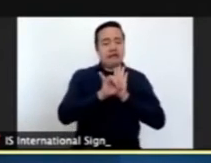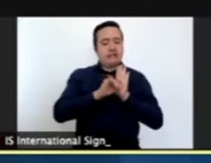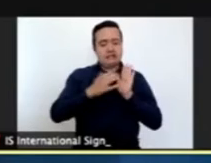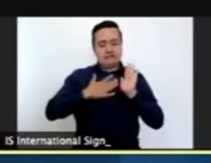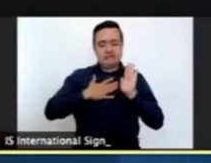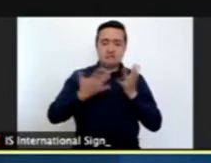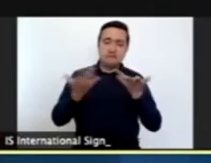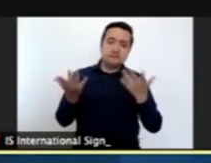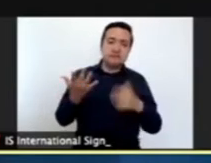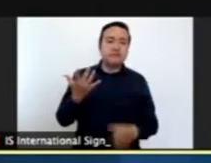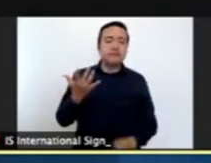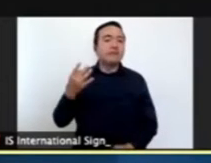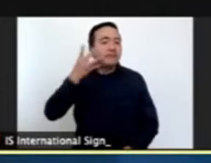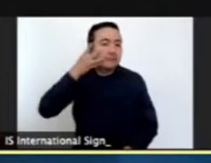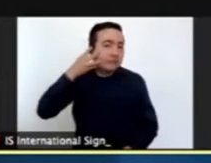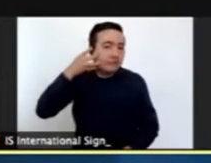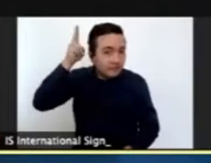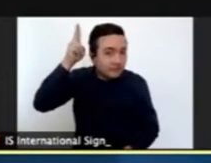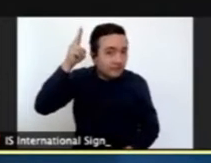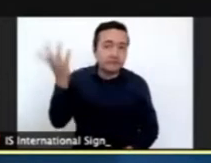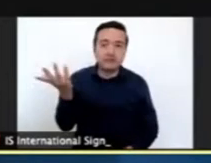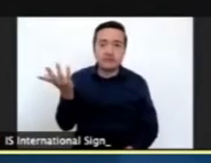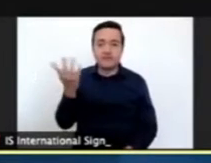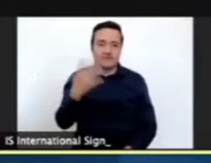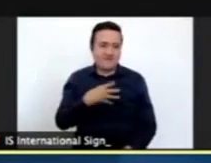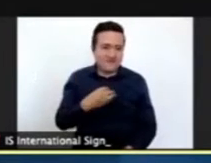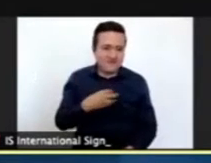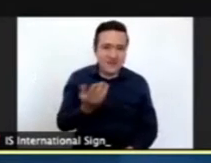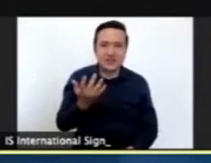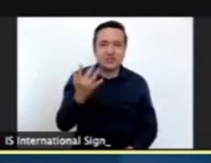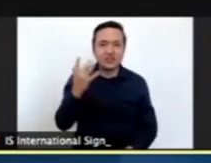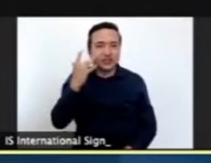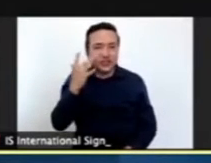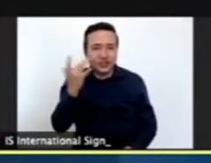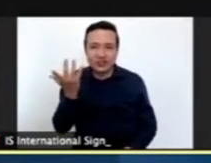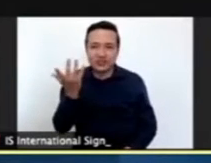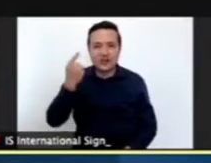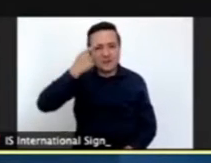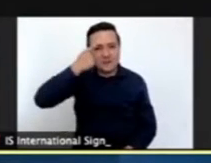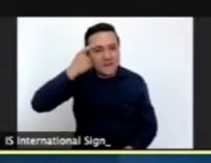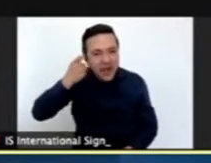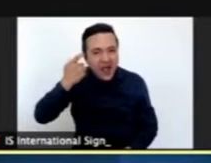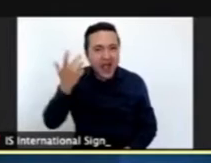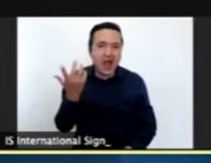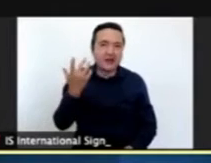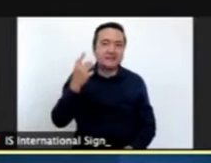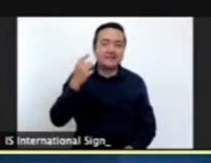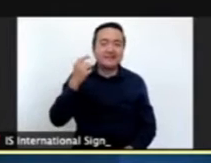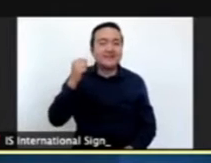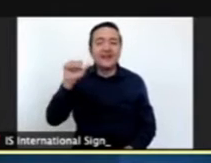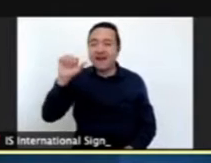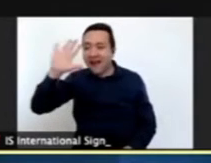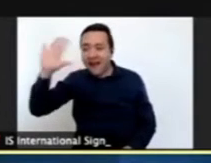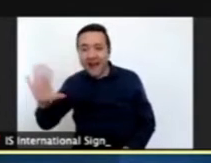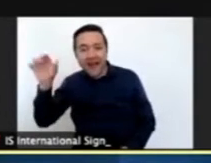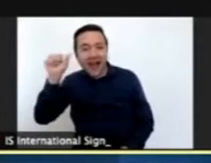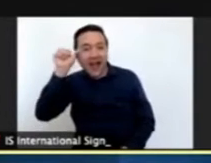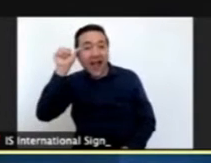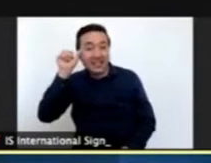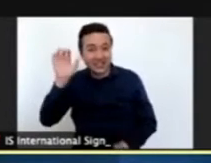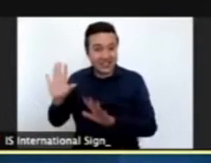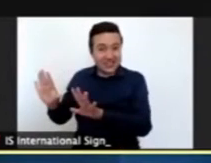entre los blancos marrones negros asiáticos e indígenas o sea que